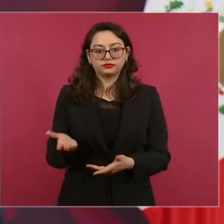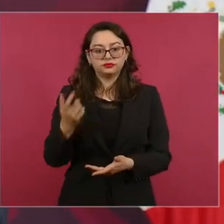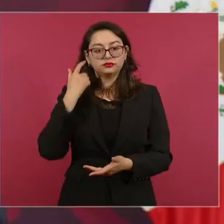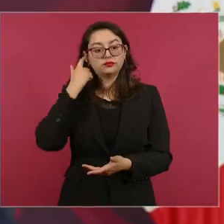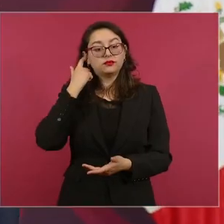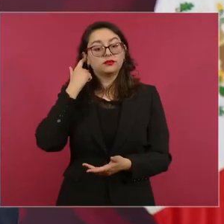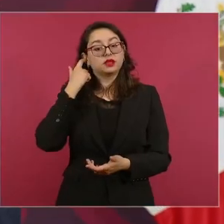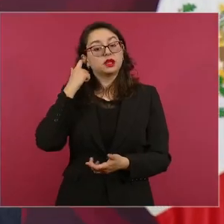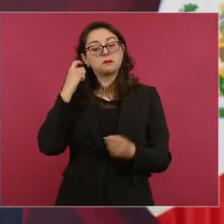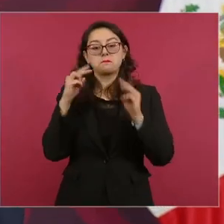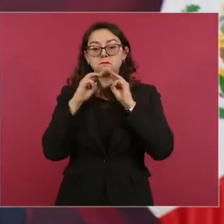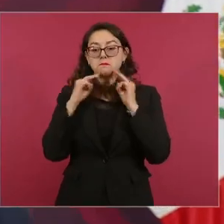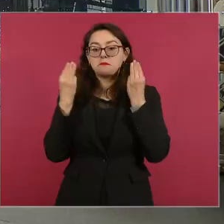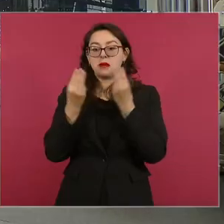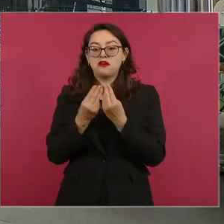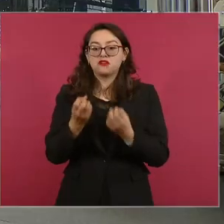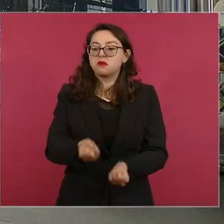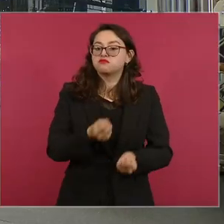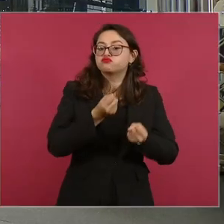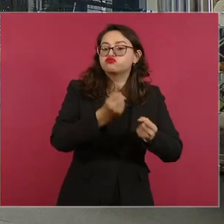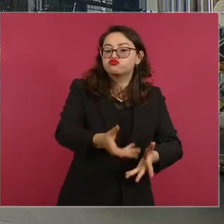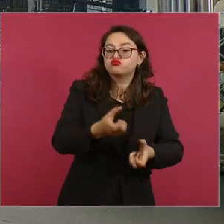señuelos,